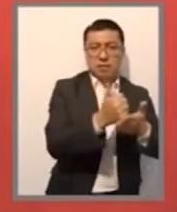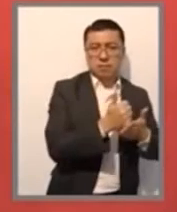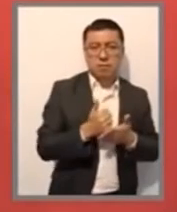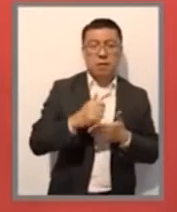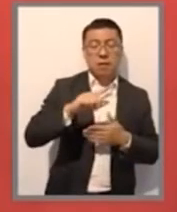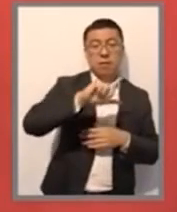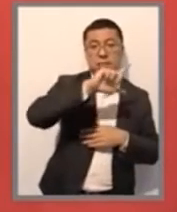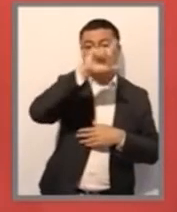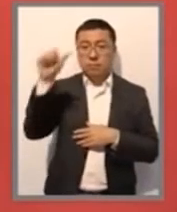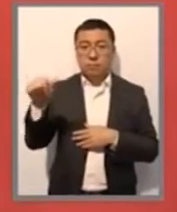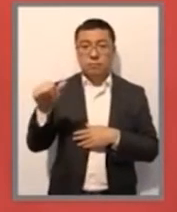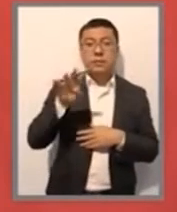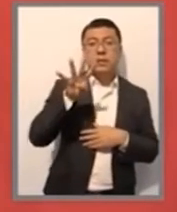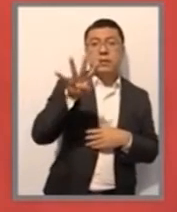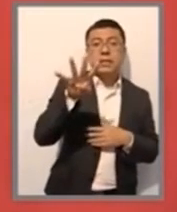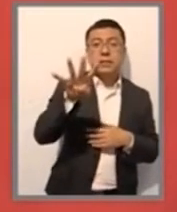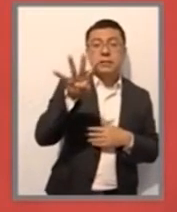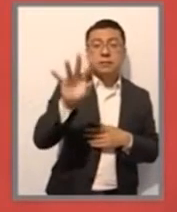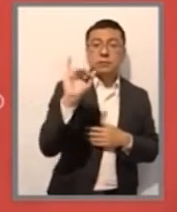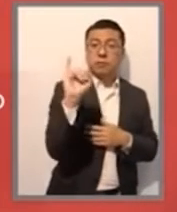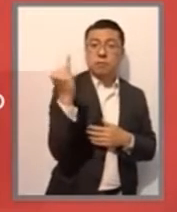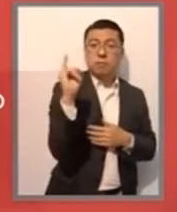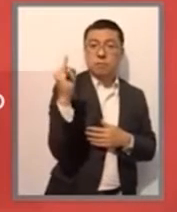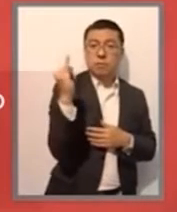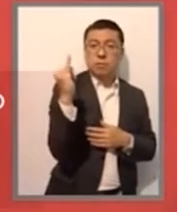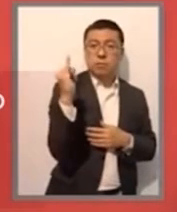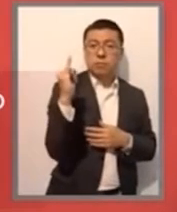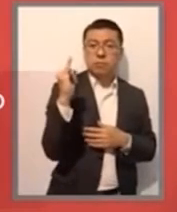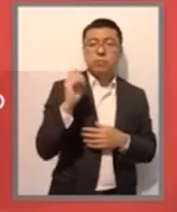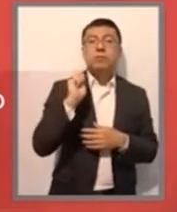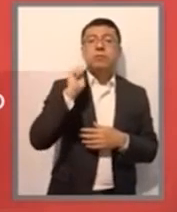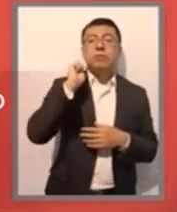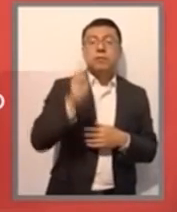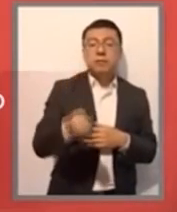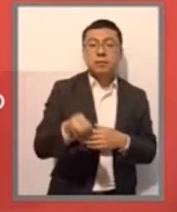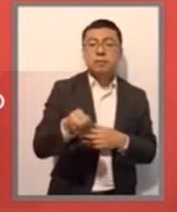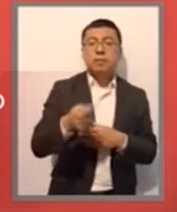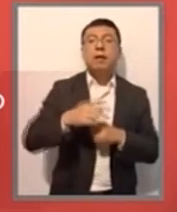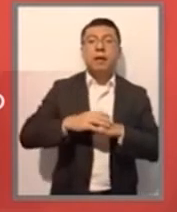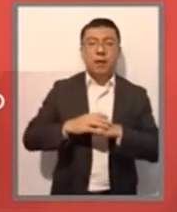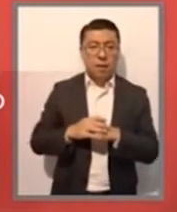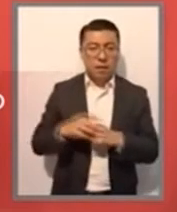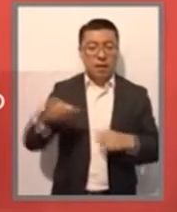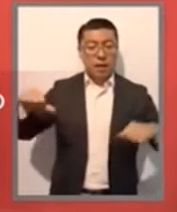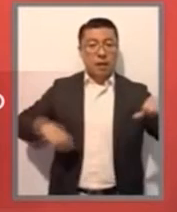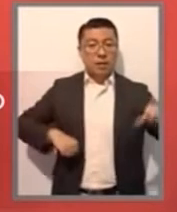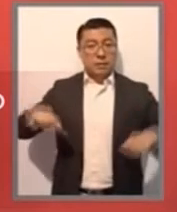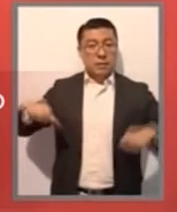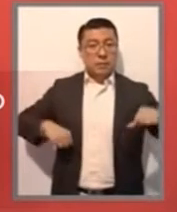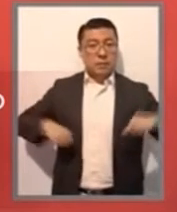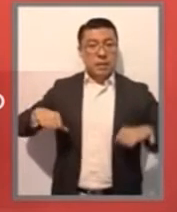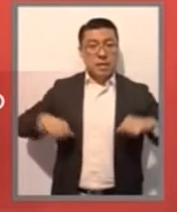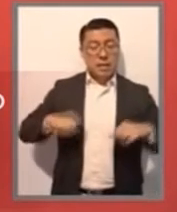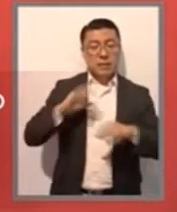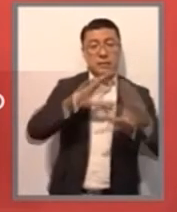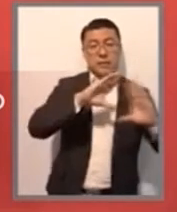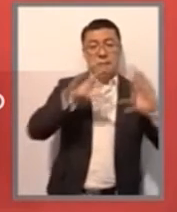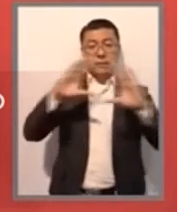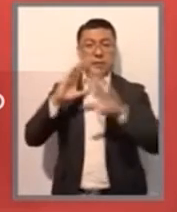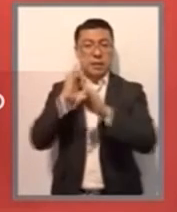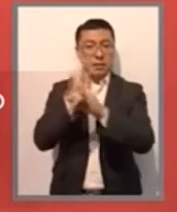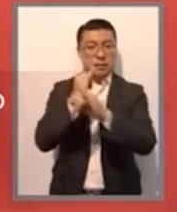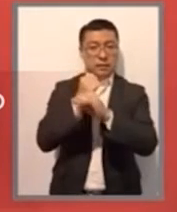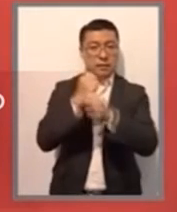El 19 de junio vamos a tener la conclusión de las actividades a distancia, las